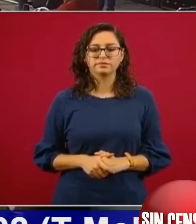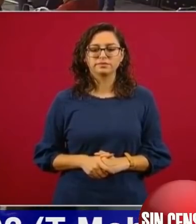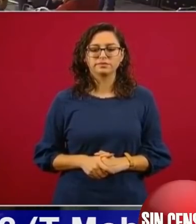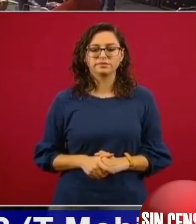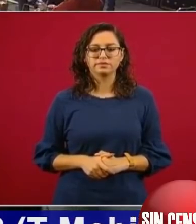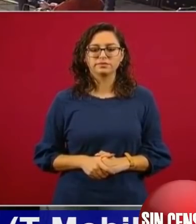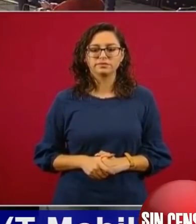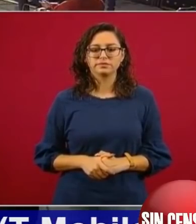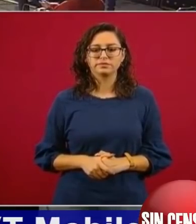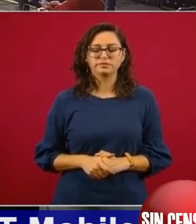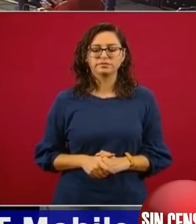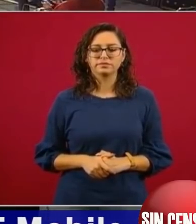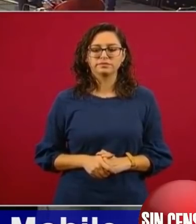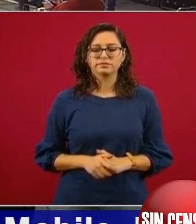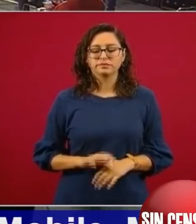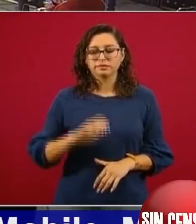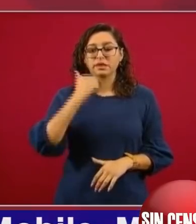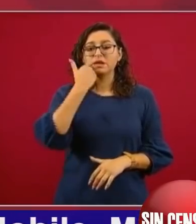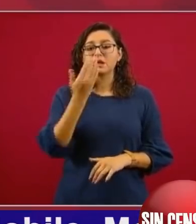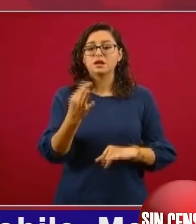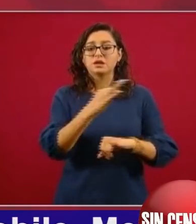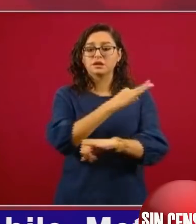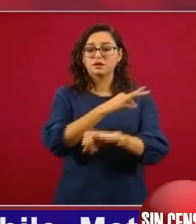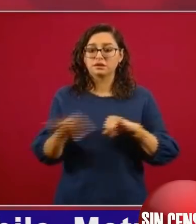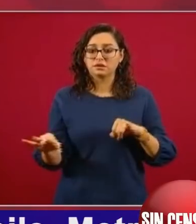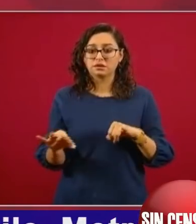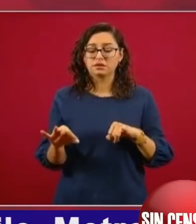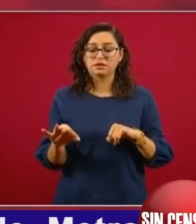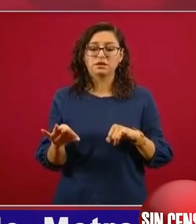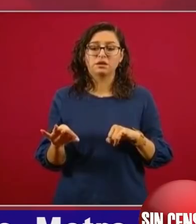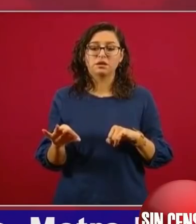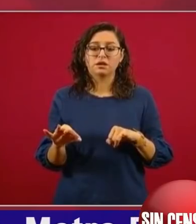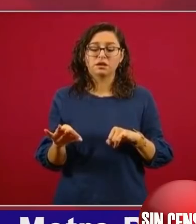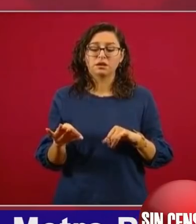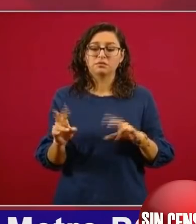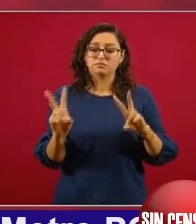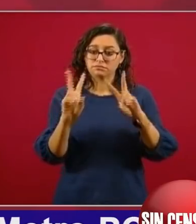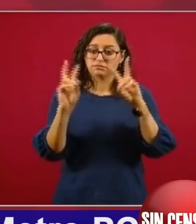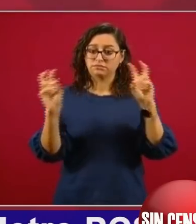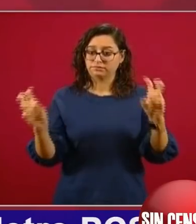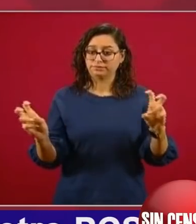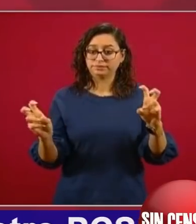quiero concluir con lo siguiente